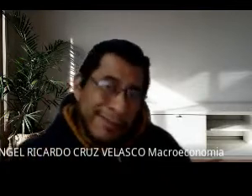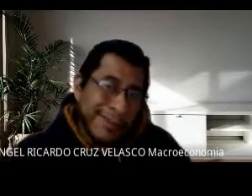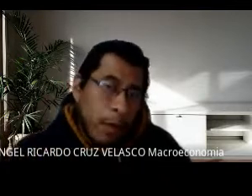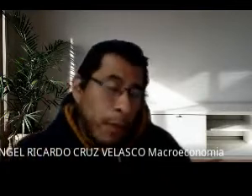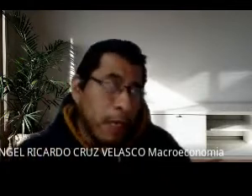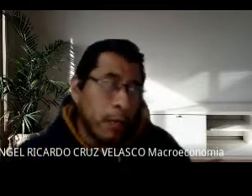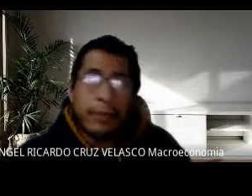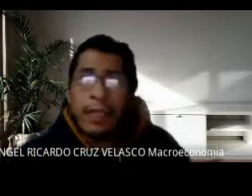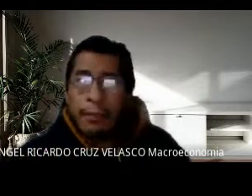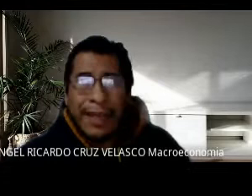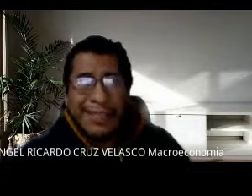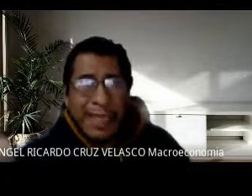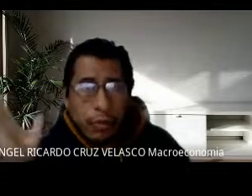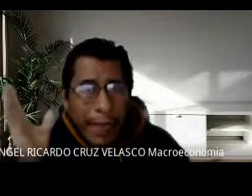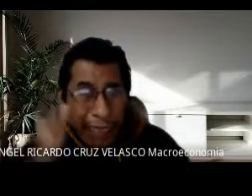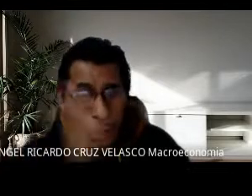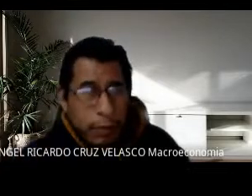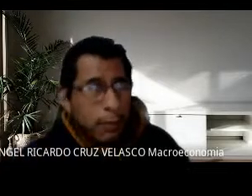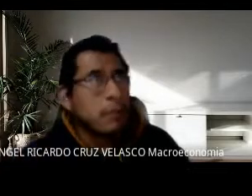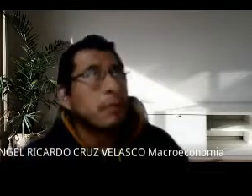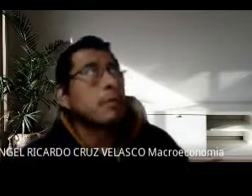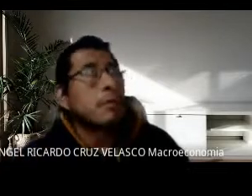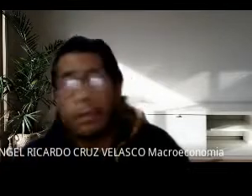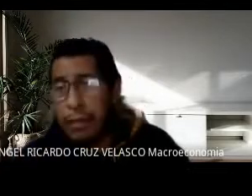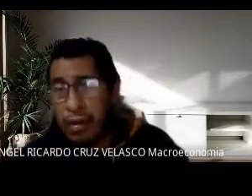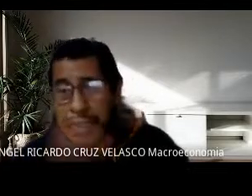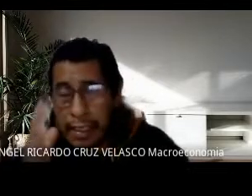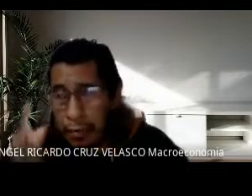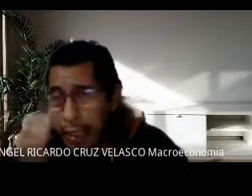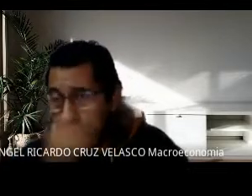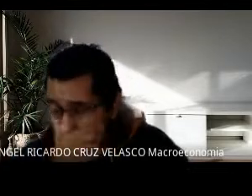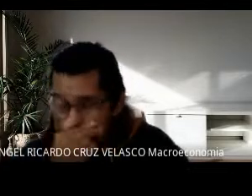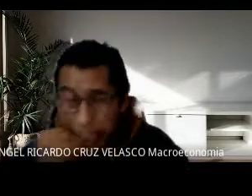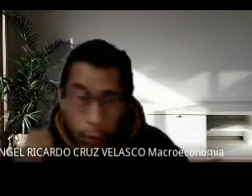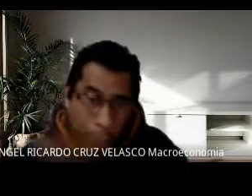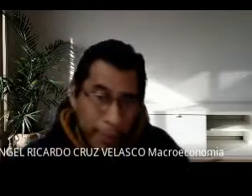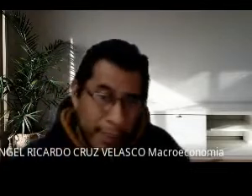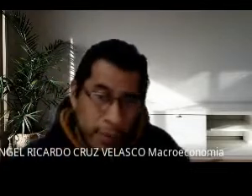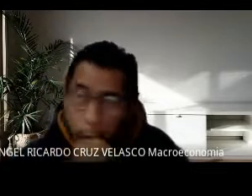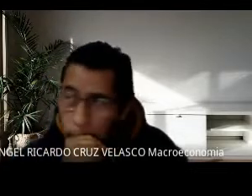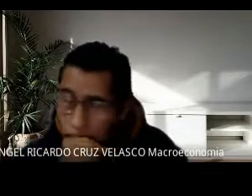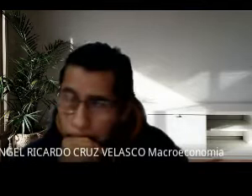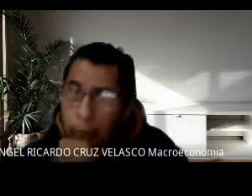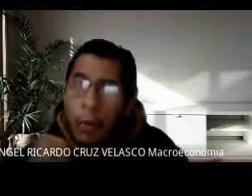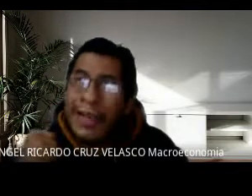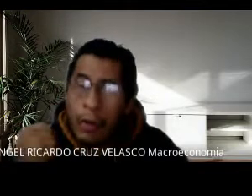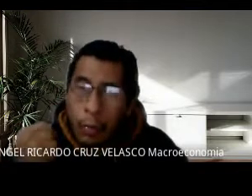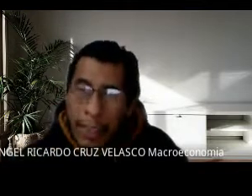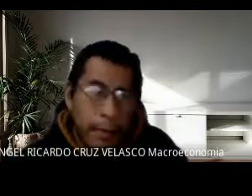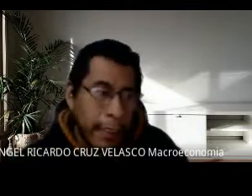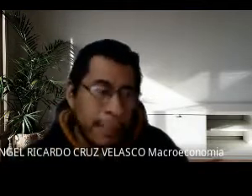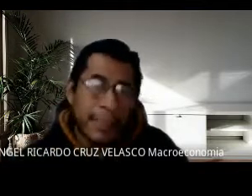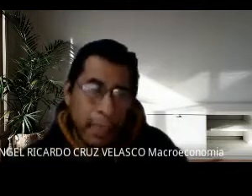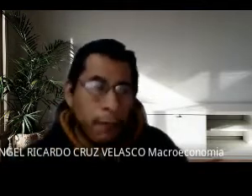eso está complicado porque, o sea, me cancelas un mega negocio de millones de dólares, que es el aeropuerto de Texcoco, con el